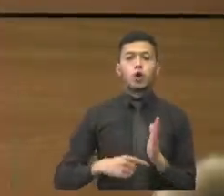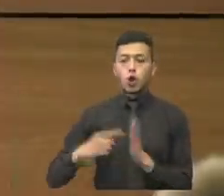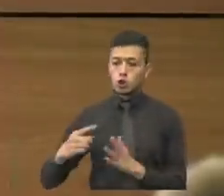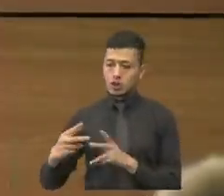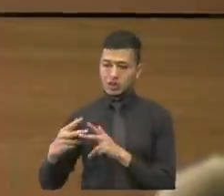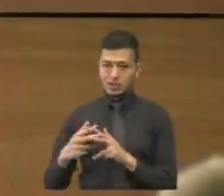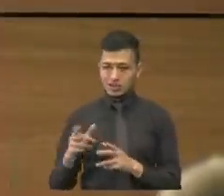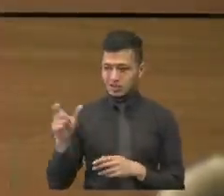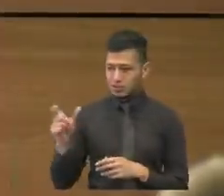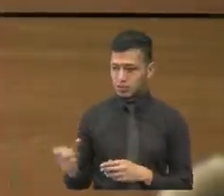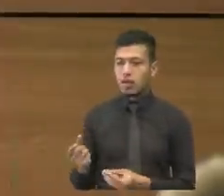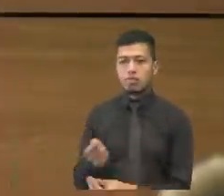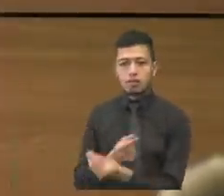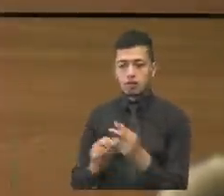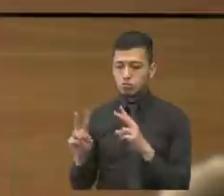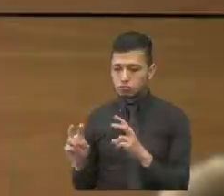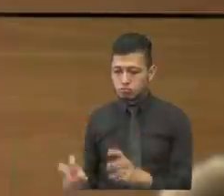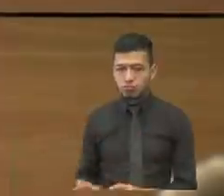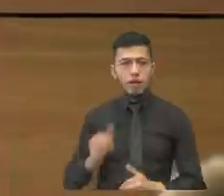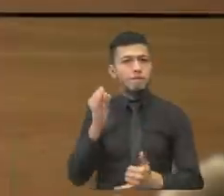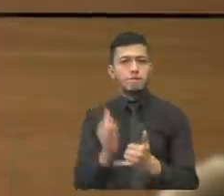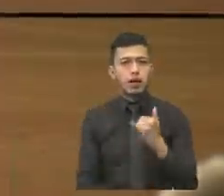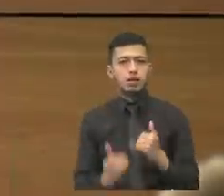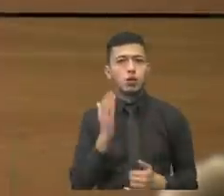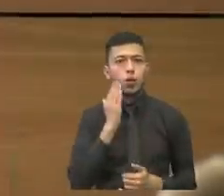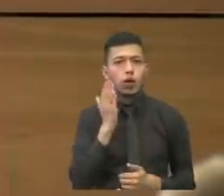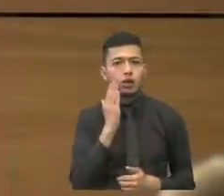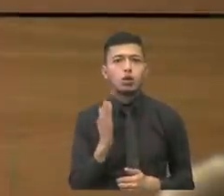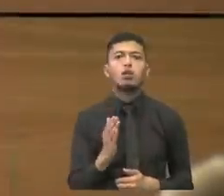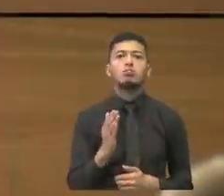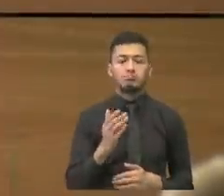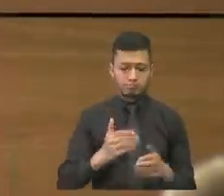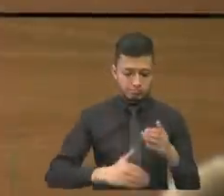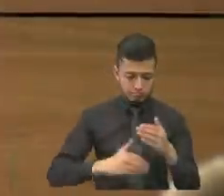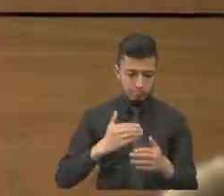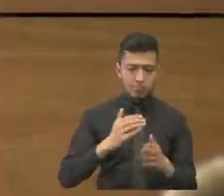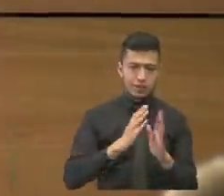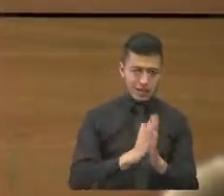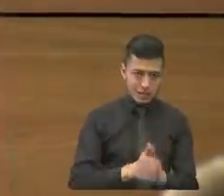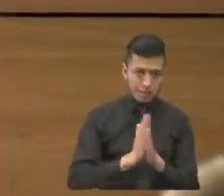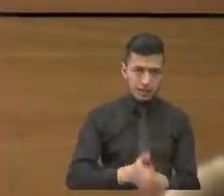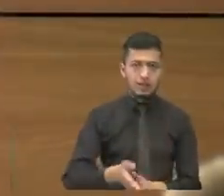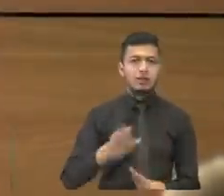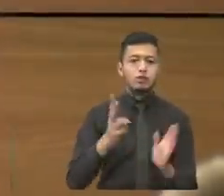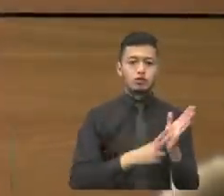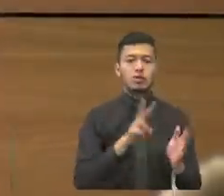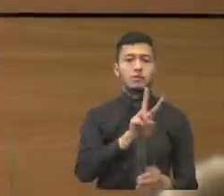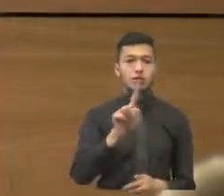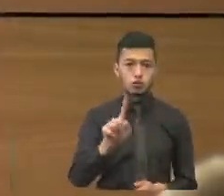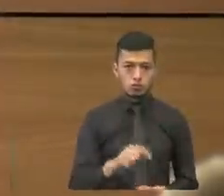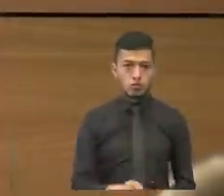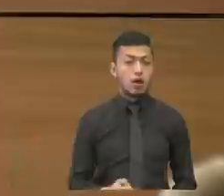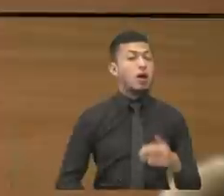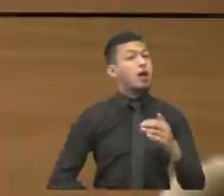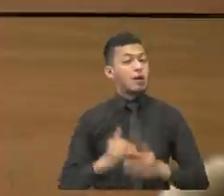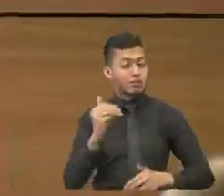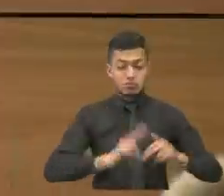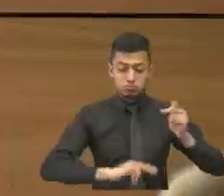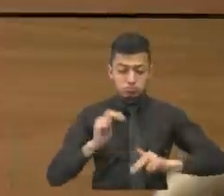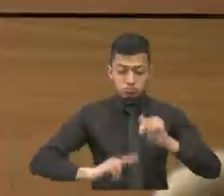entregue los estudios y diseños definitivos para pasar a obra. ¿Cuándo empezará la obra? En el